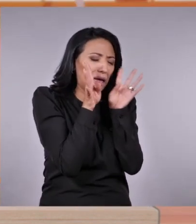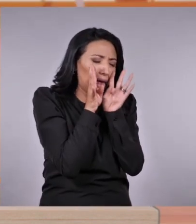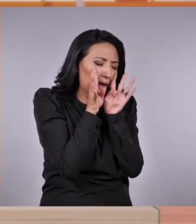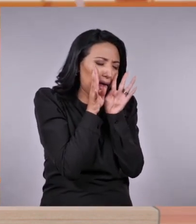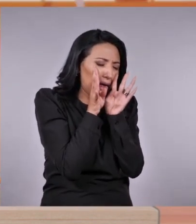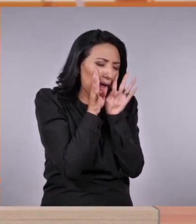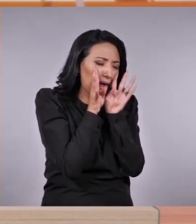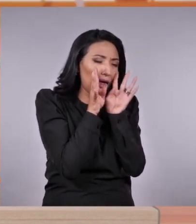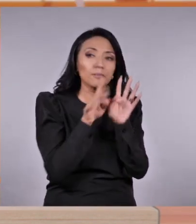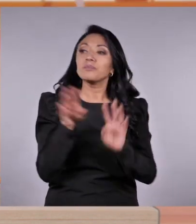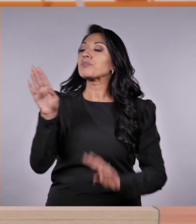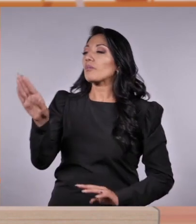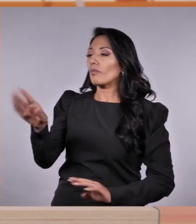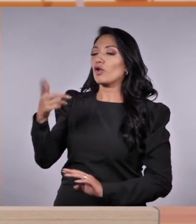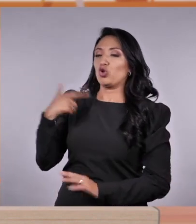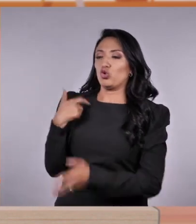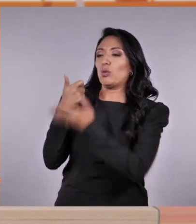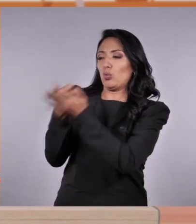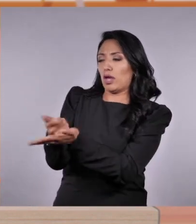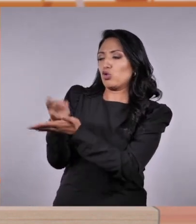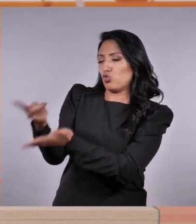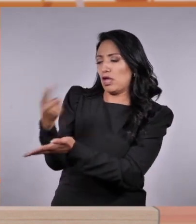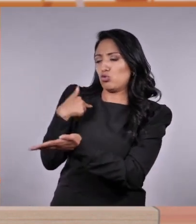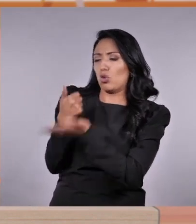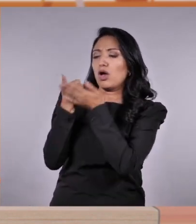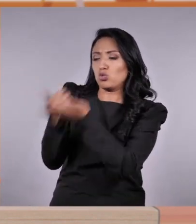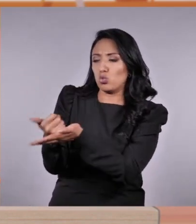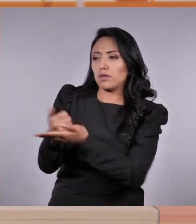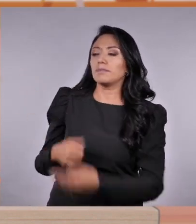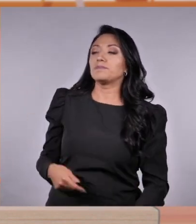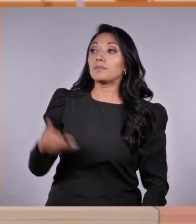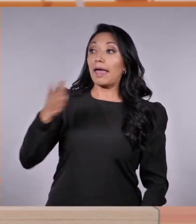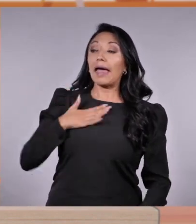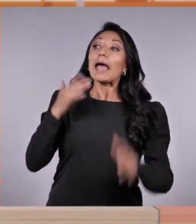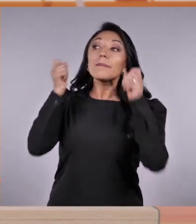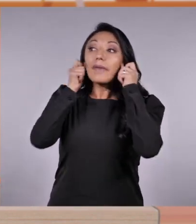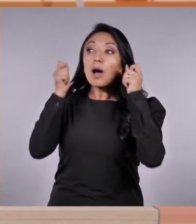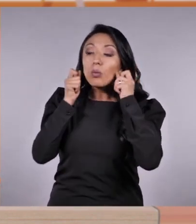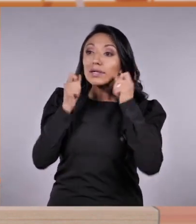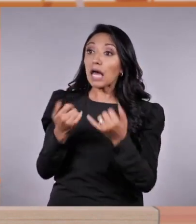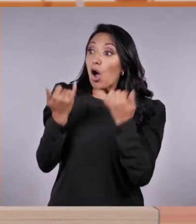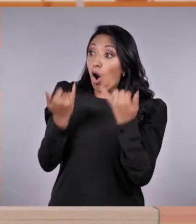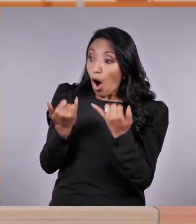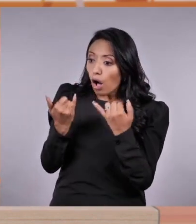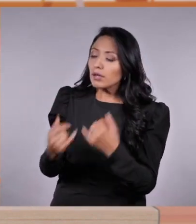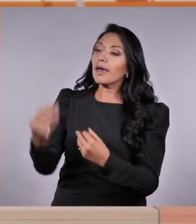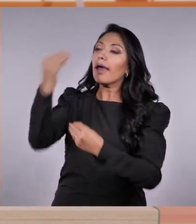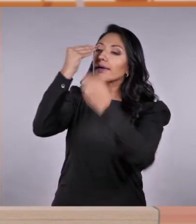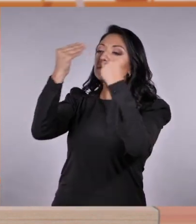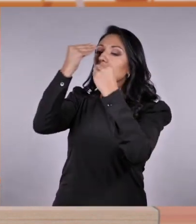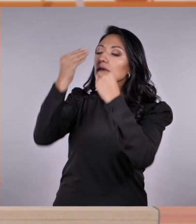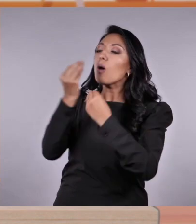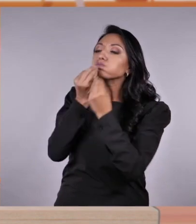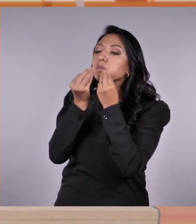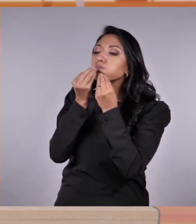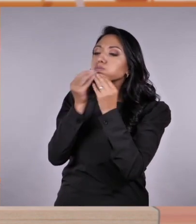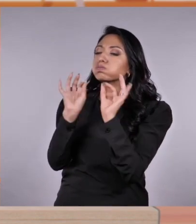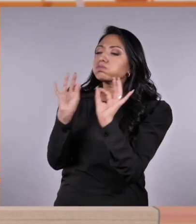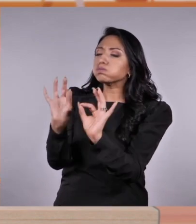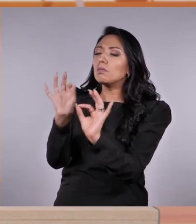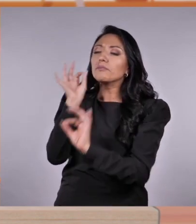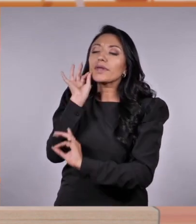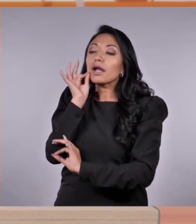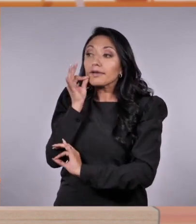Oye, dime. Super Eli te va a ayudar. ¿Y cómo me vas a ayudar? Mi abuelita hoy me enseñó a hacer una comida